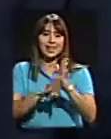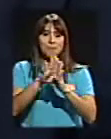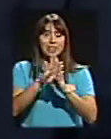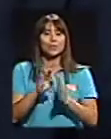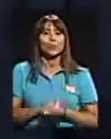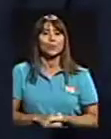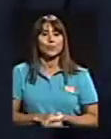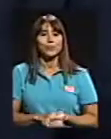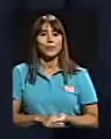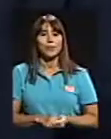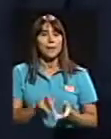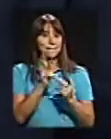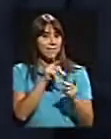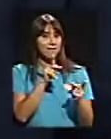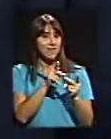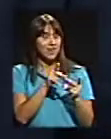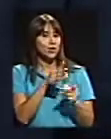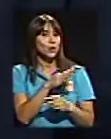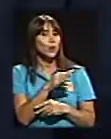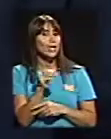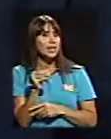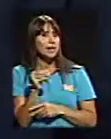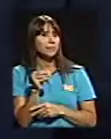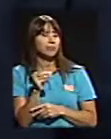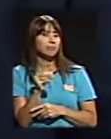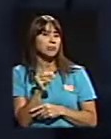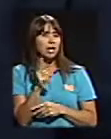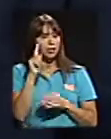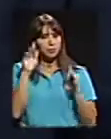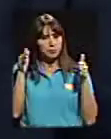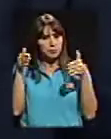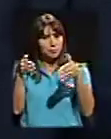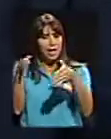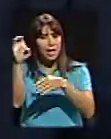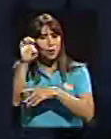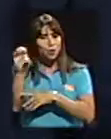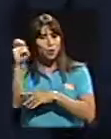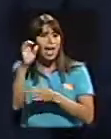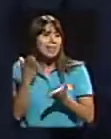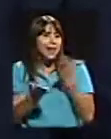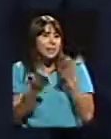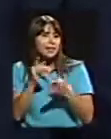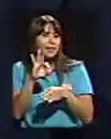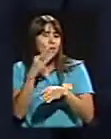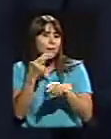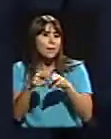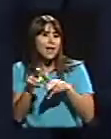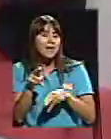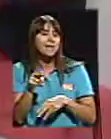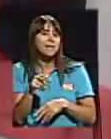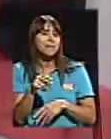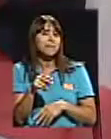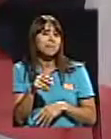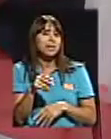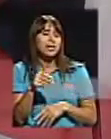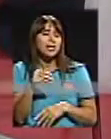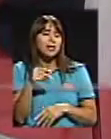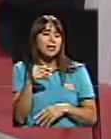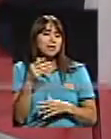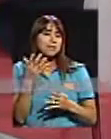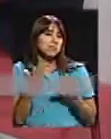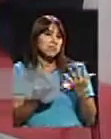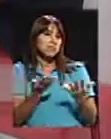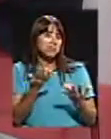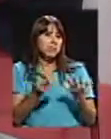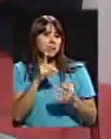pasando un poco a la parte europea, brevemente tal vez, digamos que ha estado en